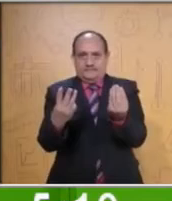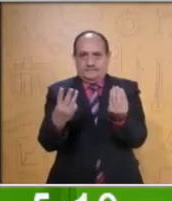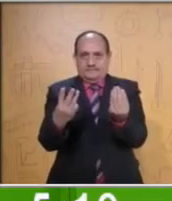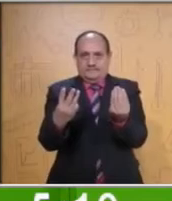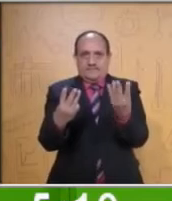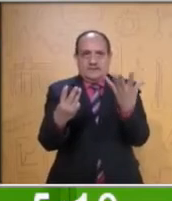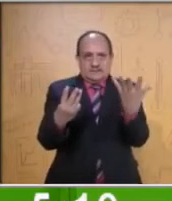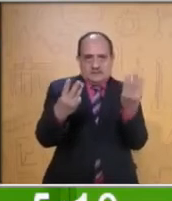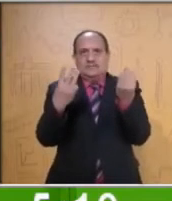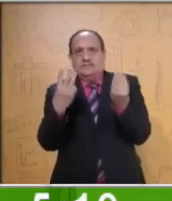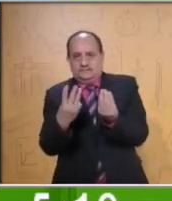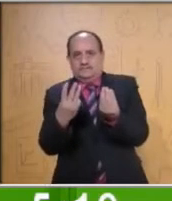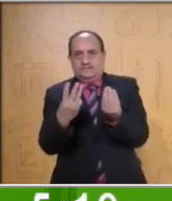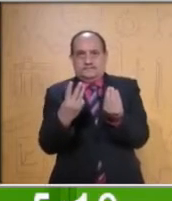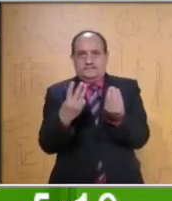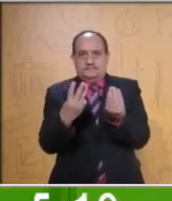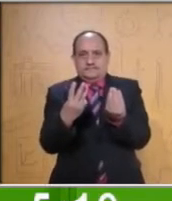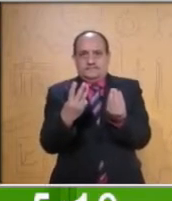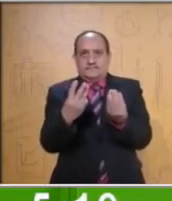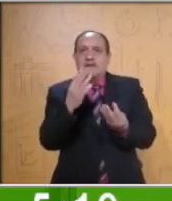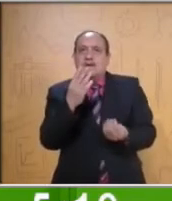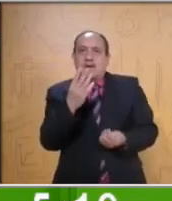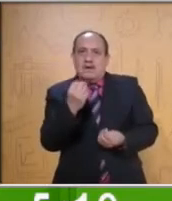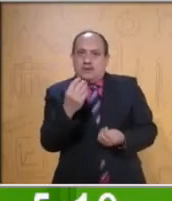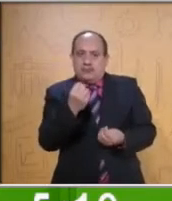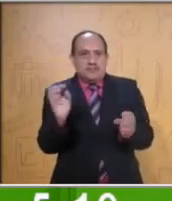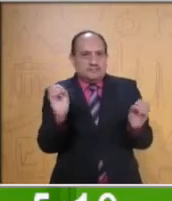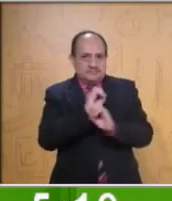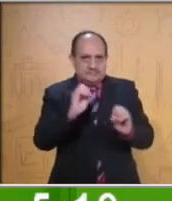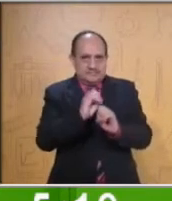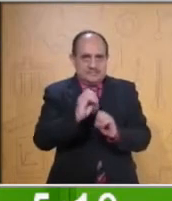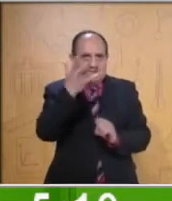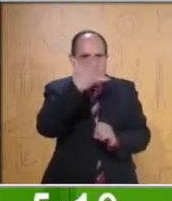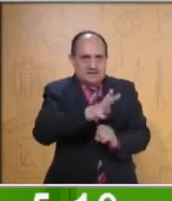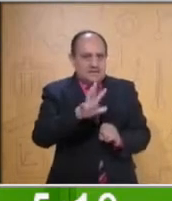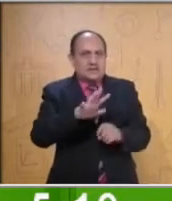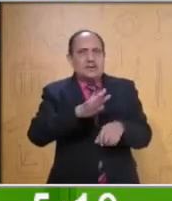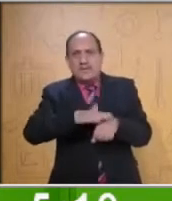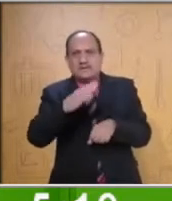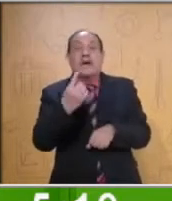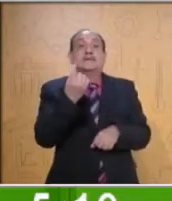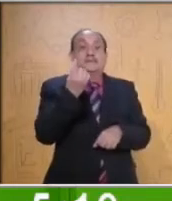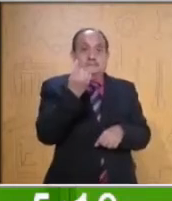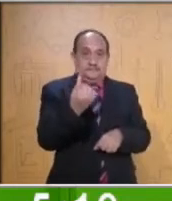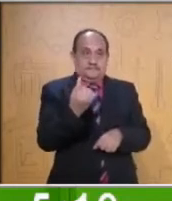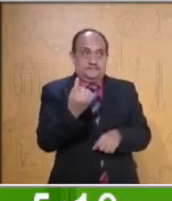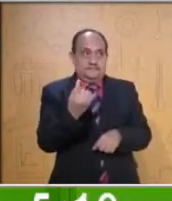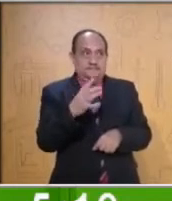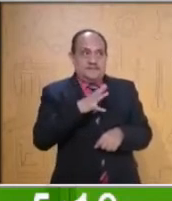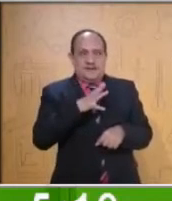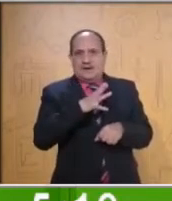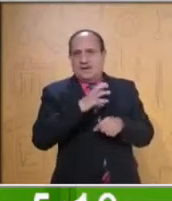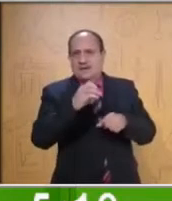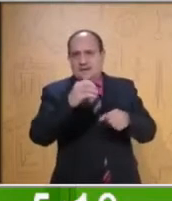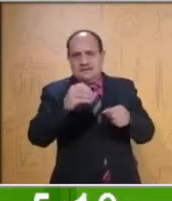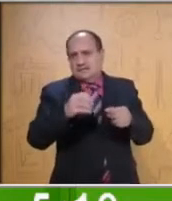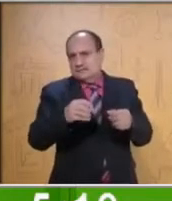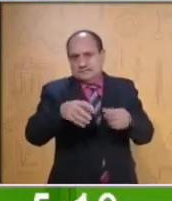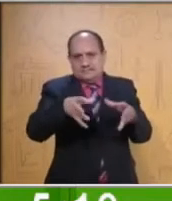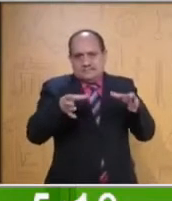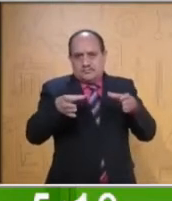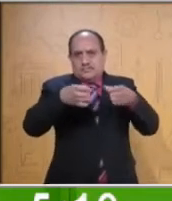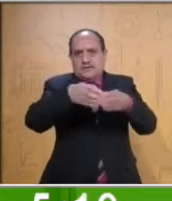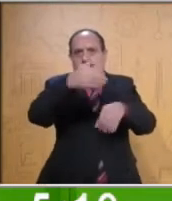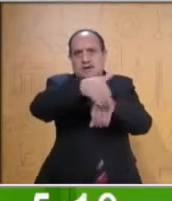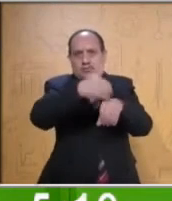8 personas en su casa, 9 ninguna y 10 o más tenemos una. Aquí entonces tenemos los datos y tenemos la